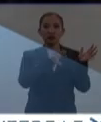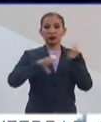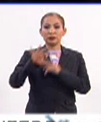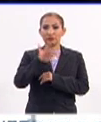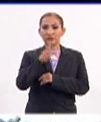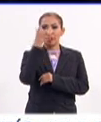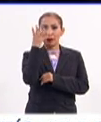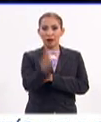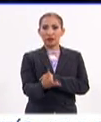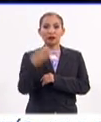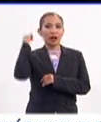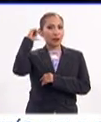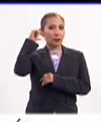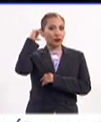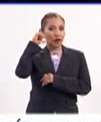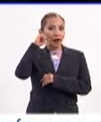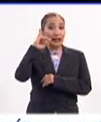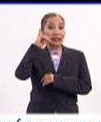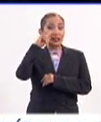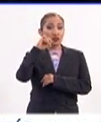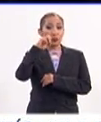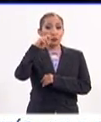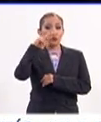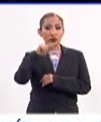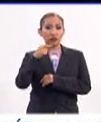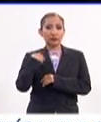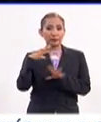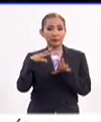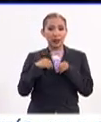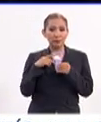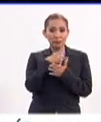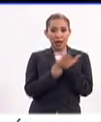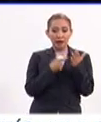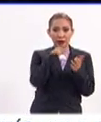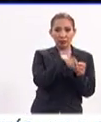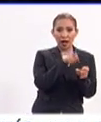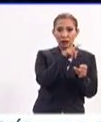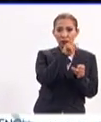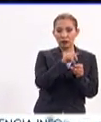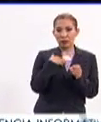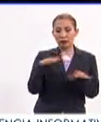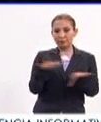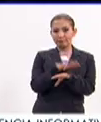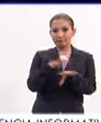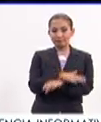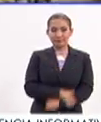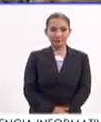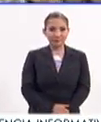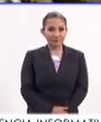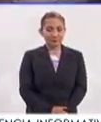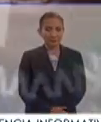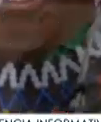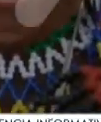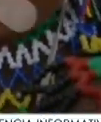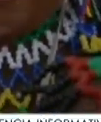En 1854 en Acapulco, Ignacio Comonfort se adhiere al Plan de Ayutla y lo reforma.